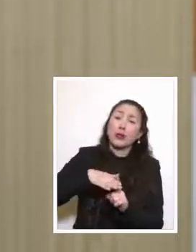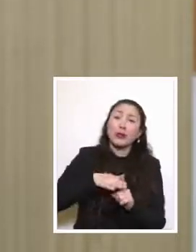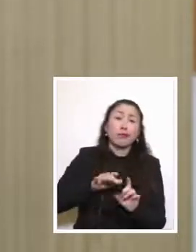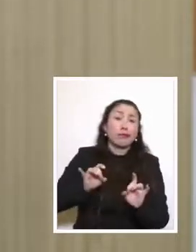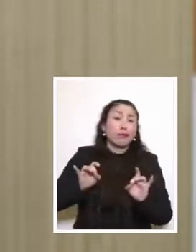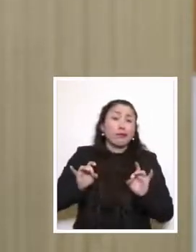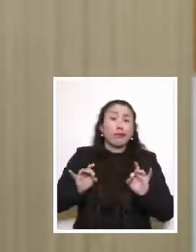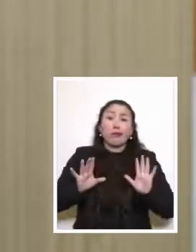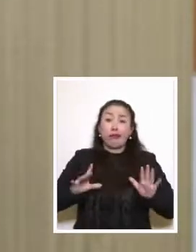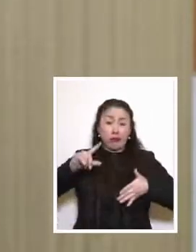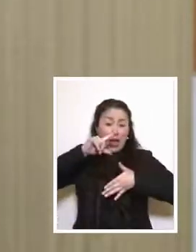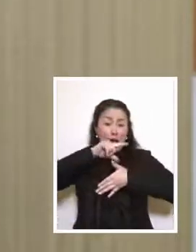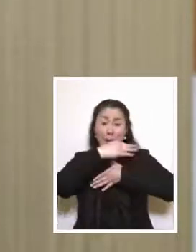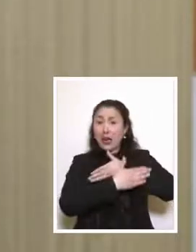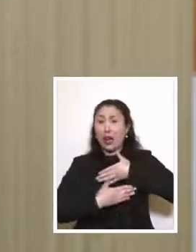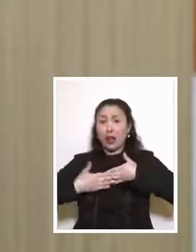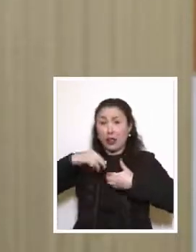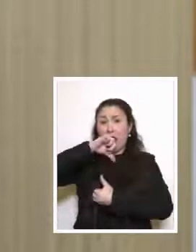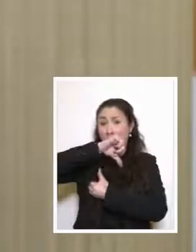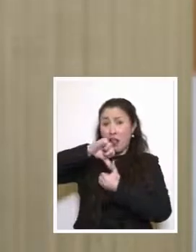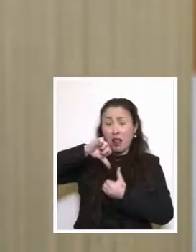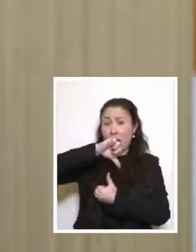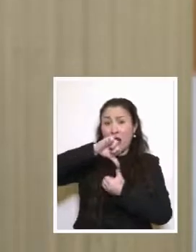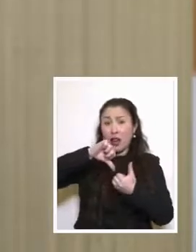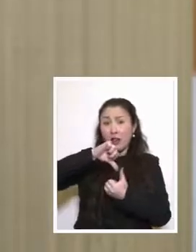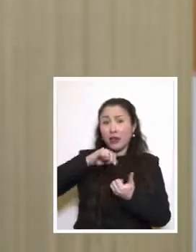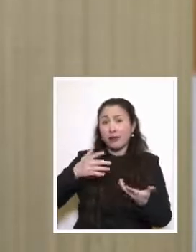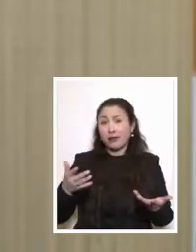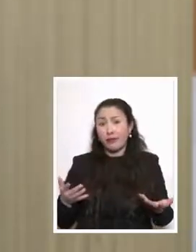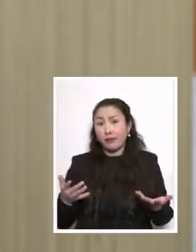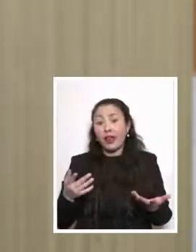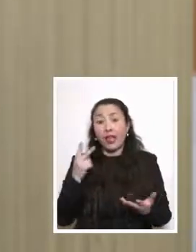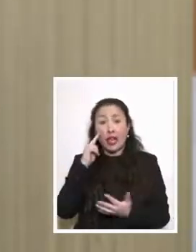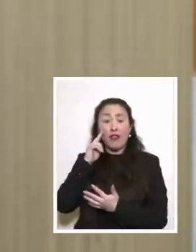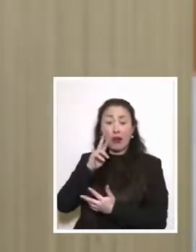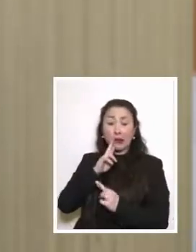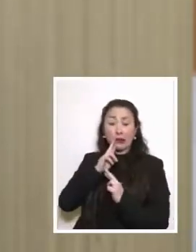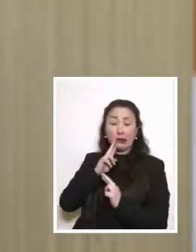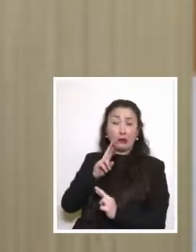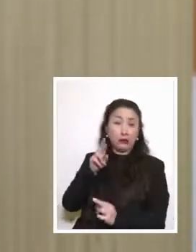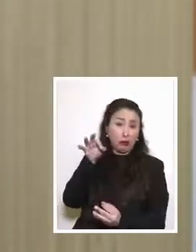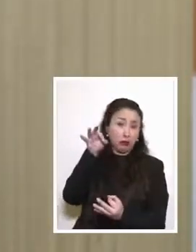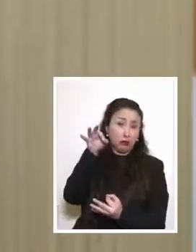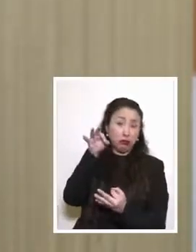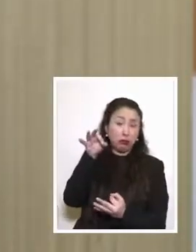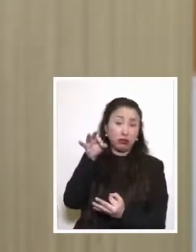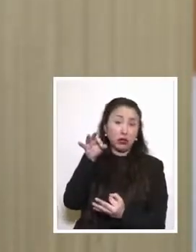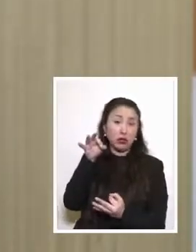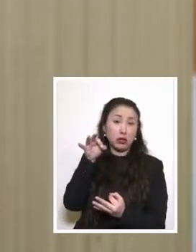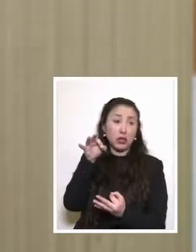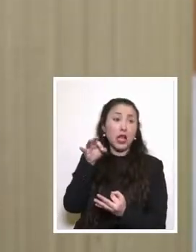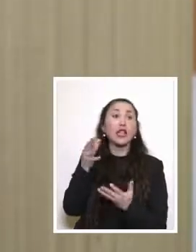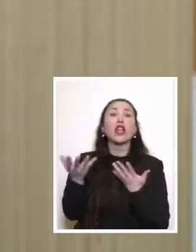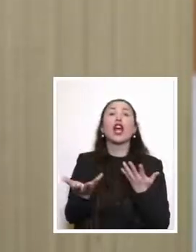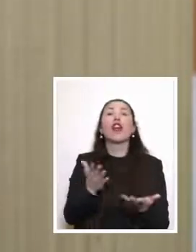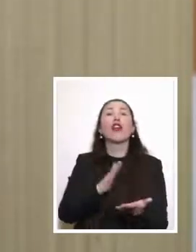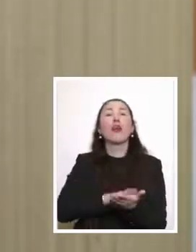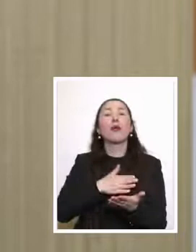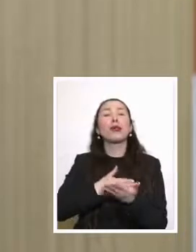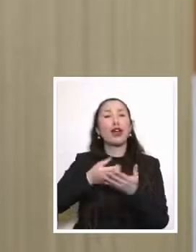a nivel de América Latina y el Caribe en relación a los resultados, ¿no?, de nuestro aprendizaje,